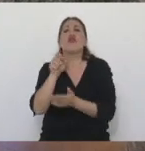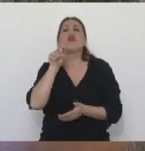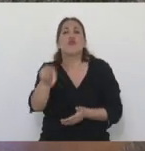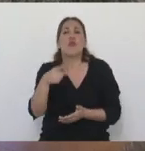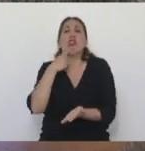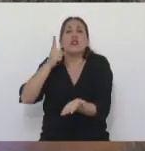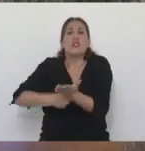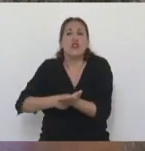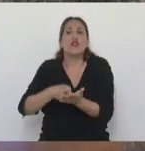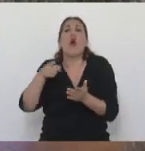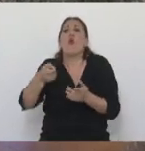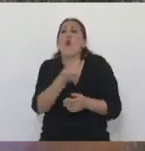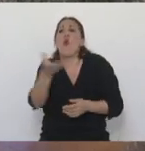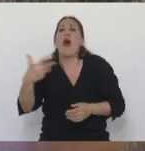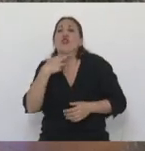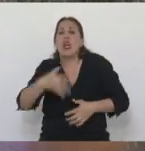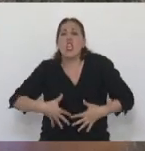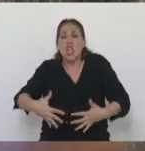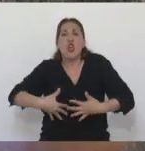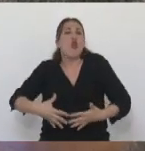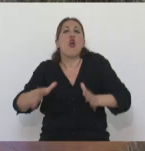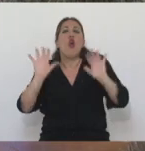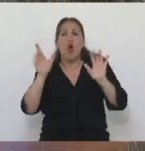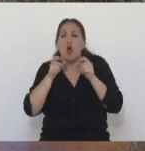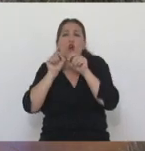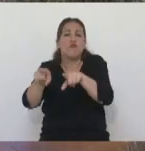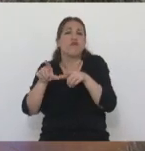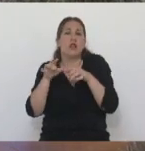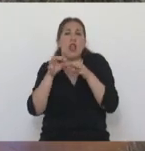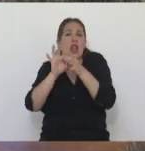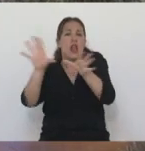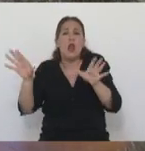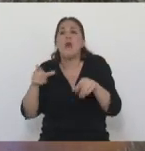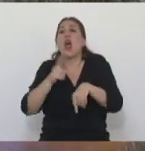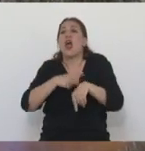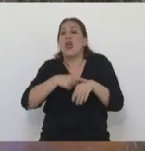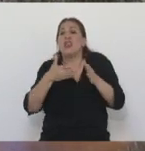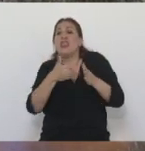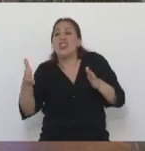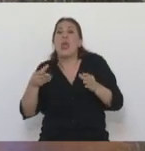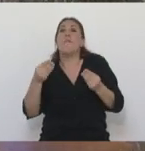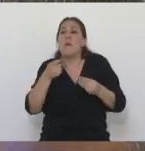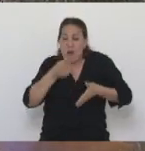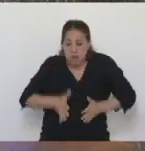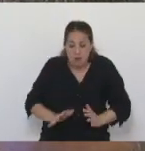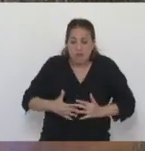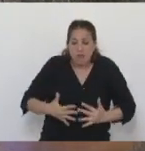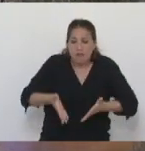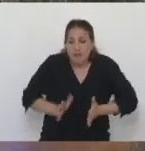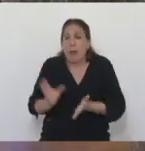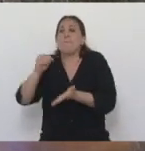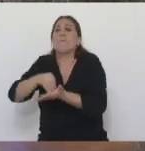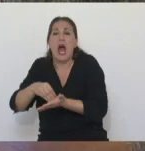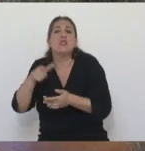el número de hijos que quieran tener y el tiempo que debe transcurrir entre un nacimiento y otro, así como el derecho